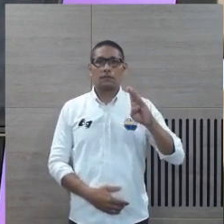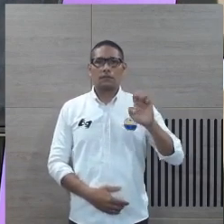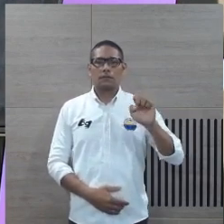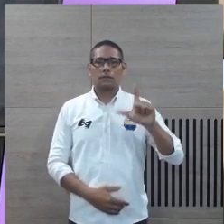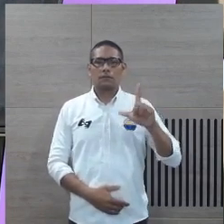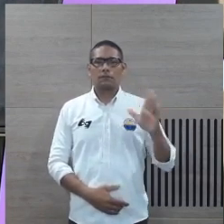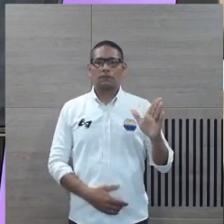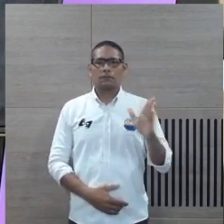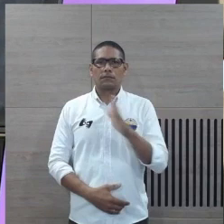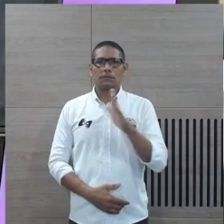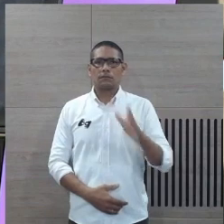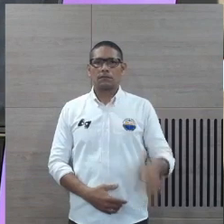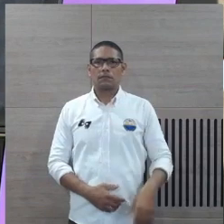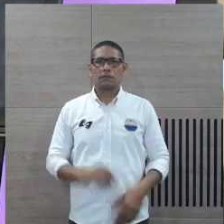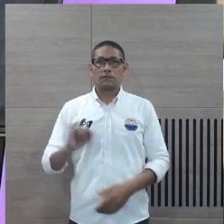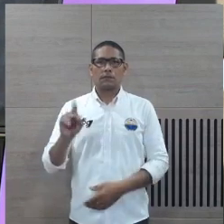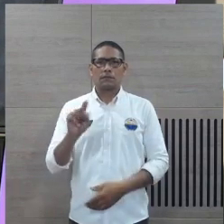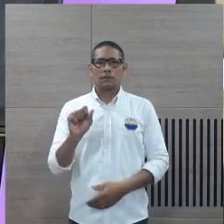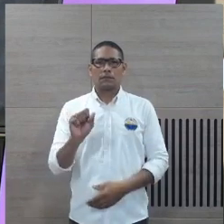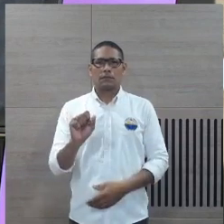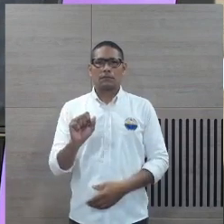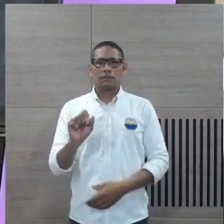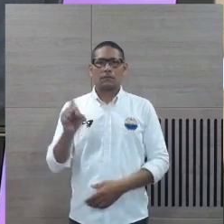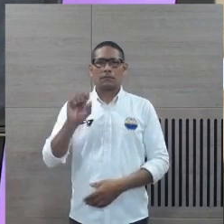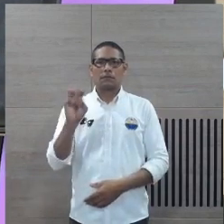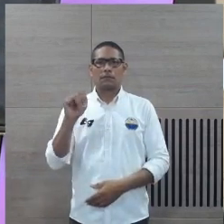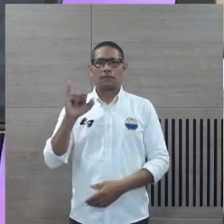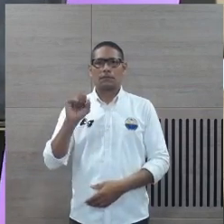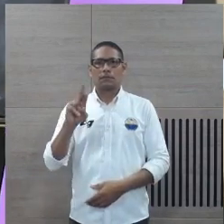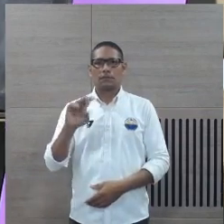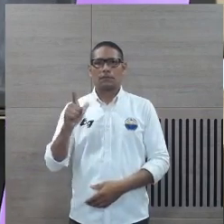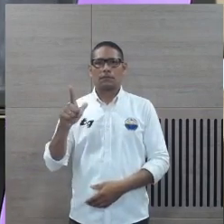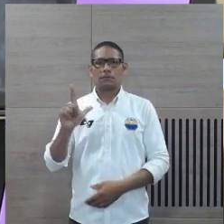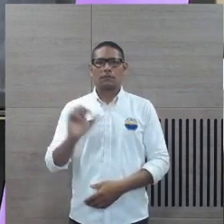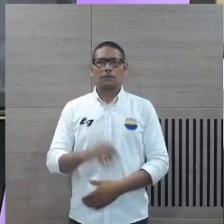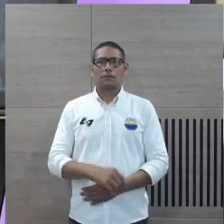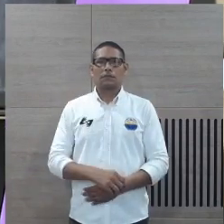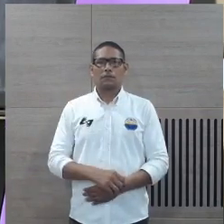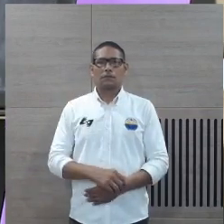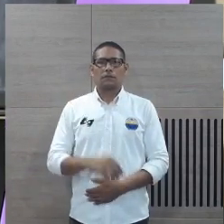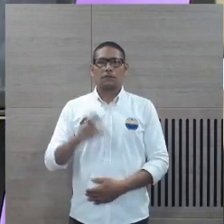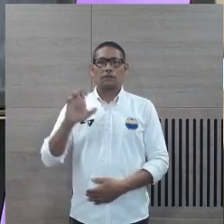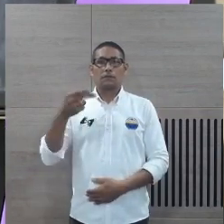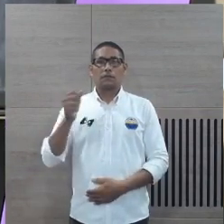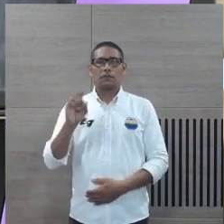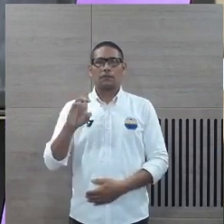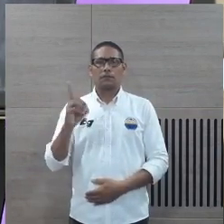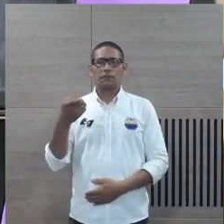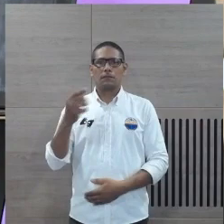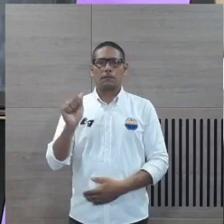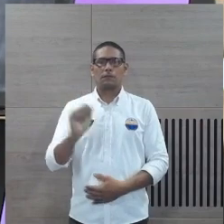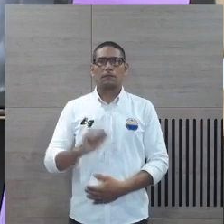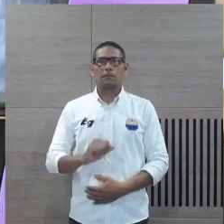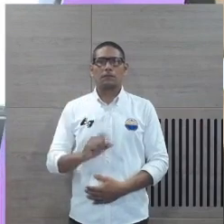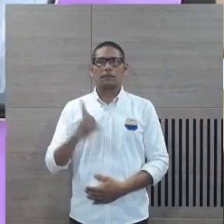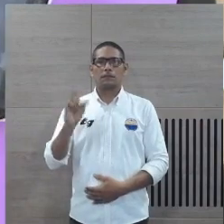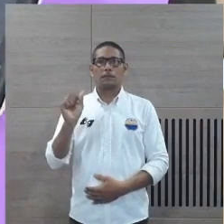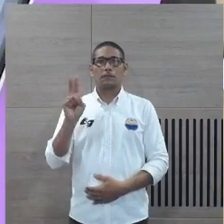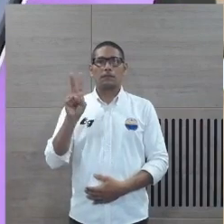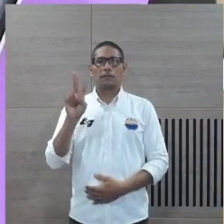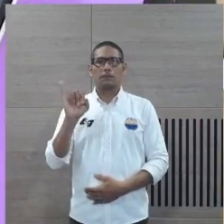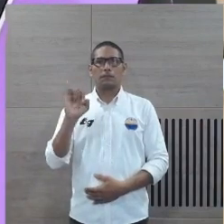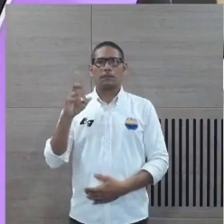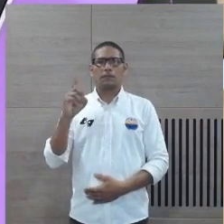Samir Alberto Plaza Paternina. Elda Patricia Rodríguez Cárdenas. David Estefan Scott Camaño. Edilfer Dariel Pinto